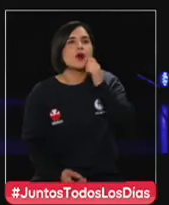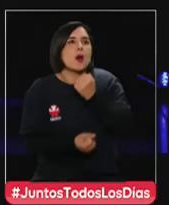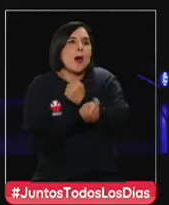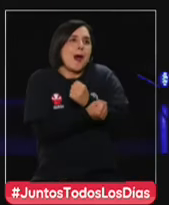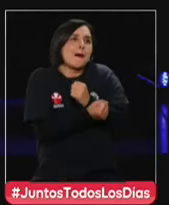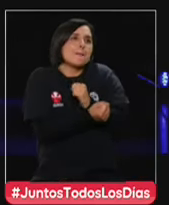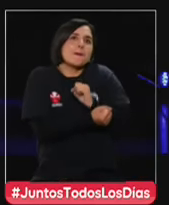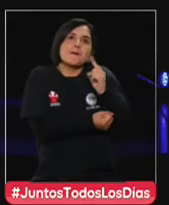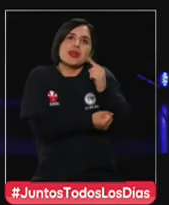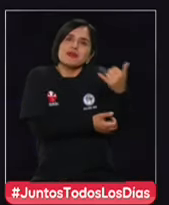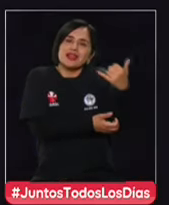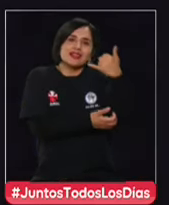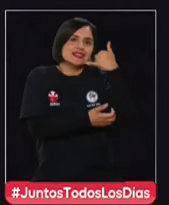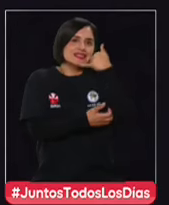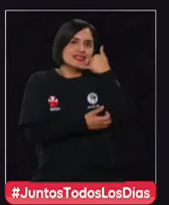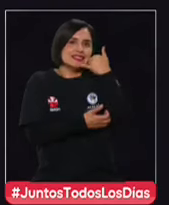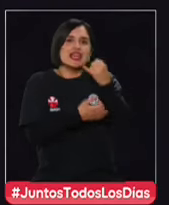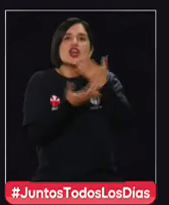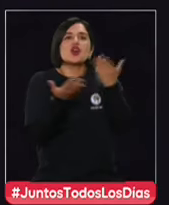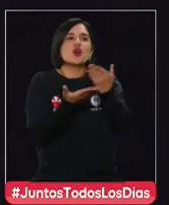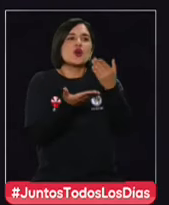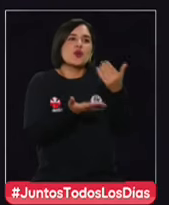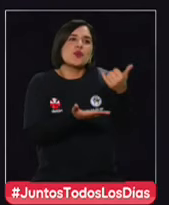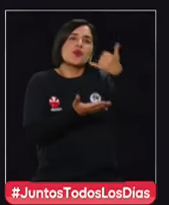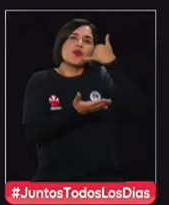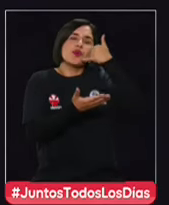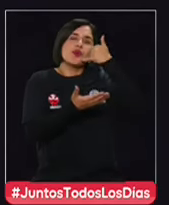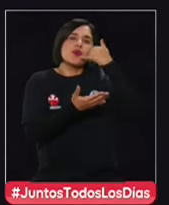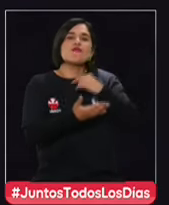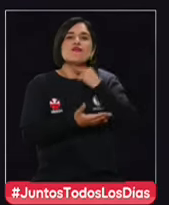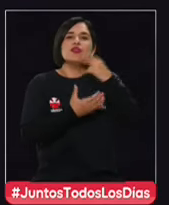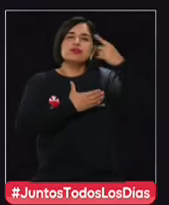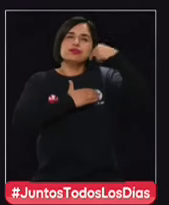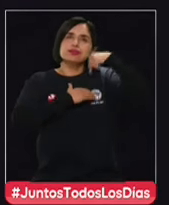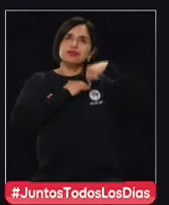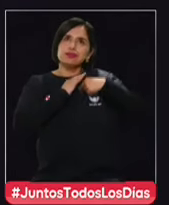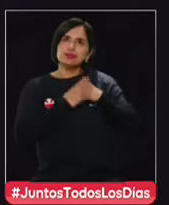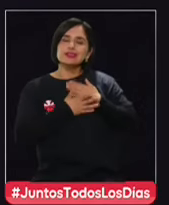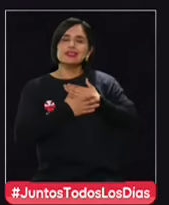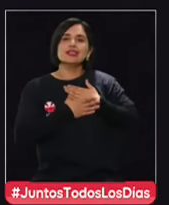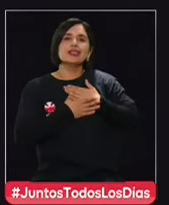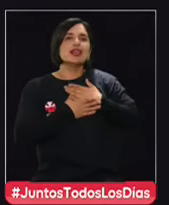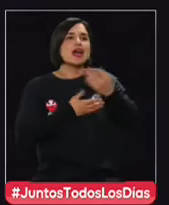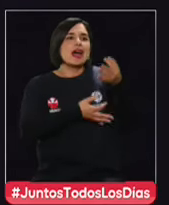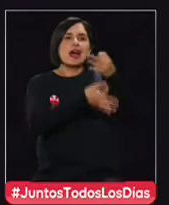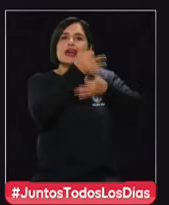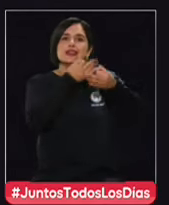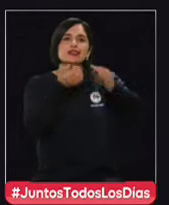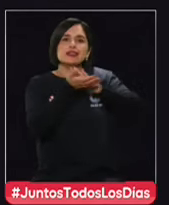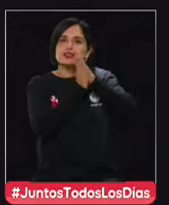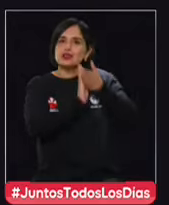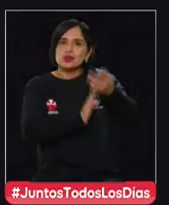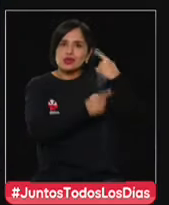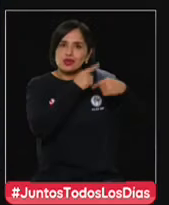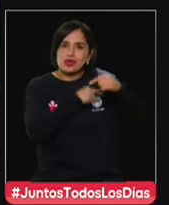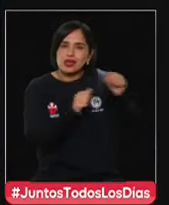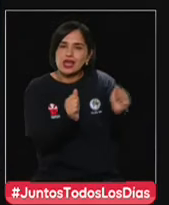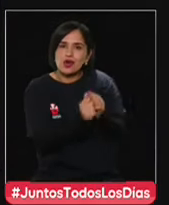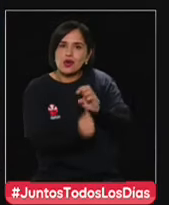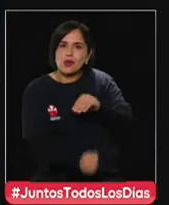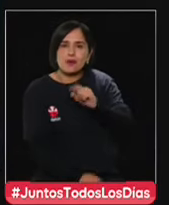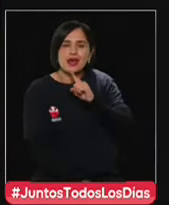Me enamoré de la forma con que ella llegó a mi corazón. A contarme todo lo que ella había pasado con Matilde. Con